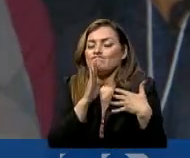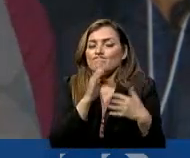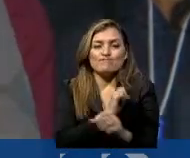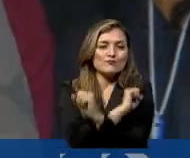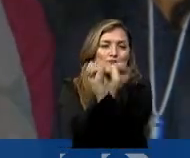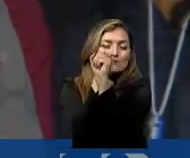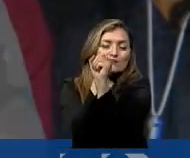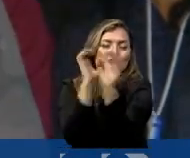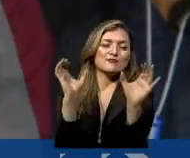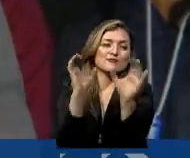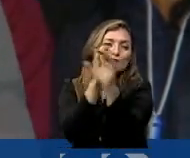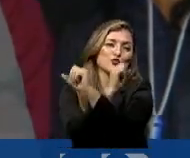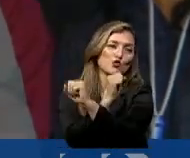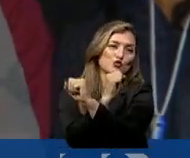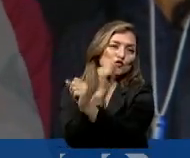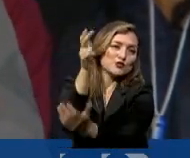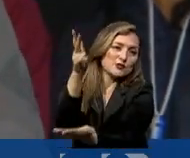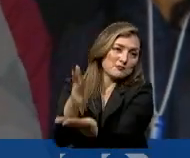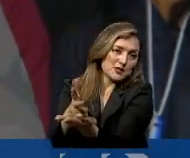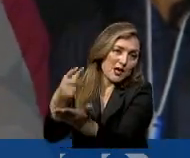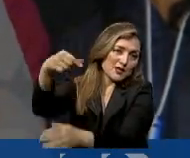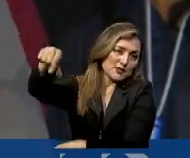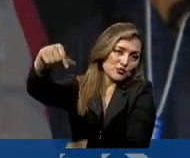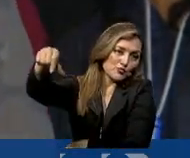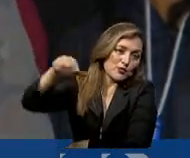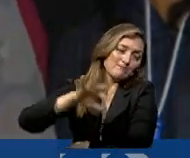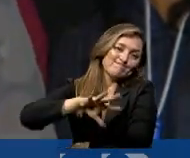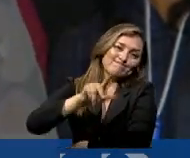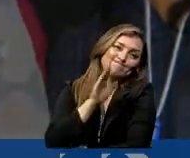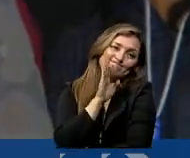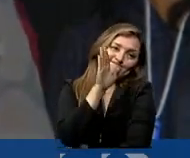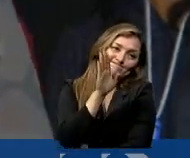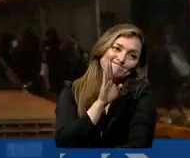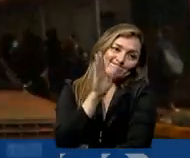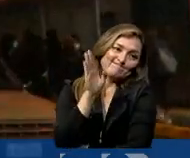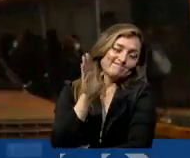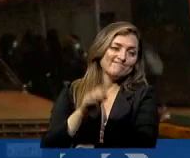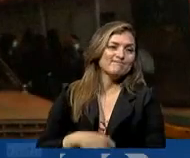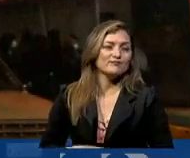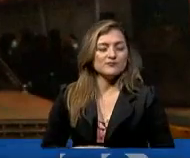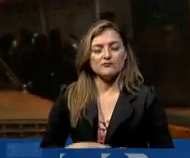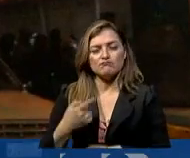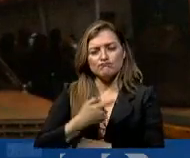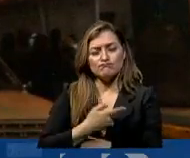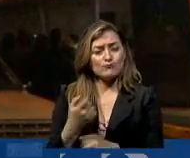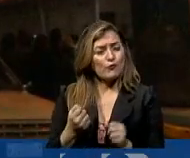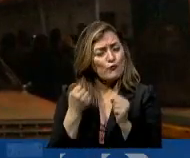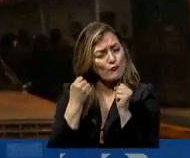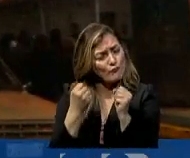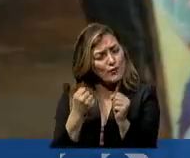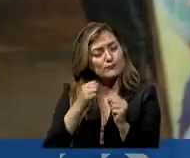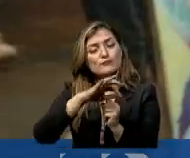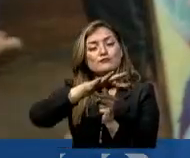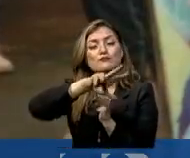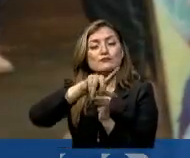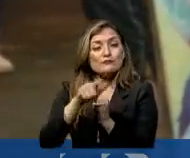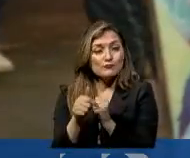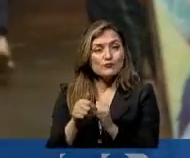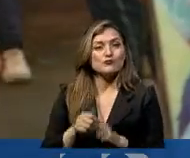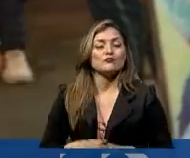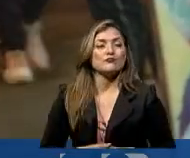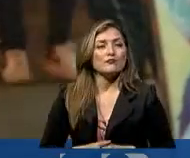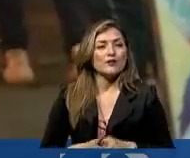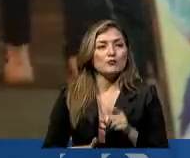mañanas, todas las noches en la parte del terminal. Cada día se sigue incrementando la delincuencia. Frente al aumento de los robos en esos puntos, los